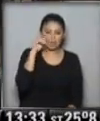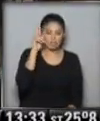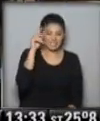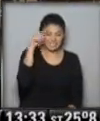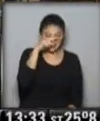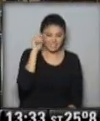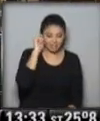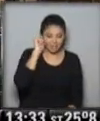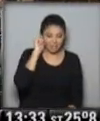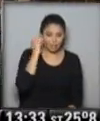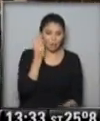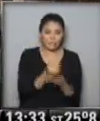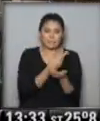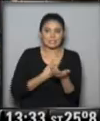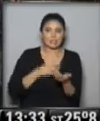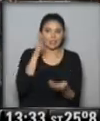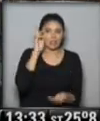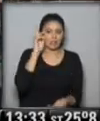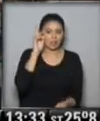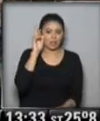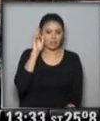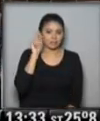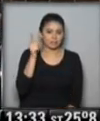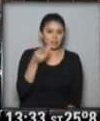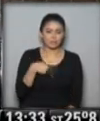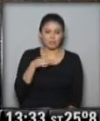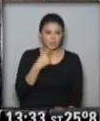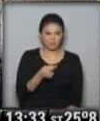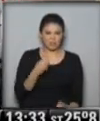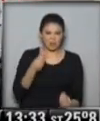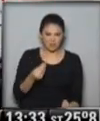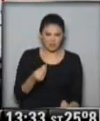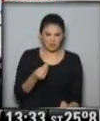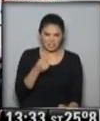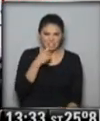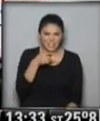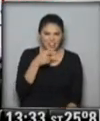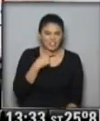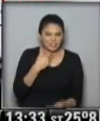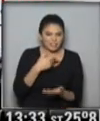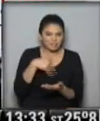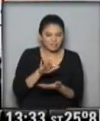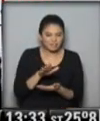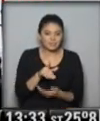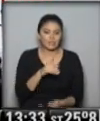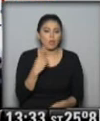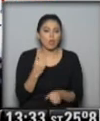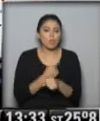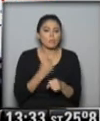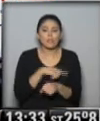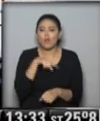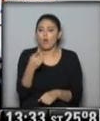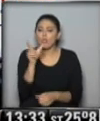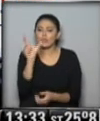y seguramente algunos de ustedes estarán preguntando por como lo eligieron a napolitano está en la bolita no se estaba yendo bueno no pudieron elegir a otro